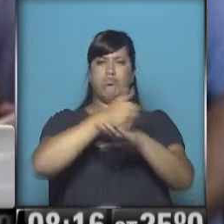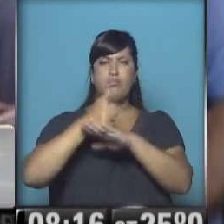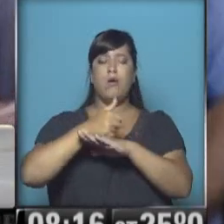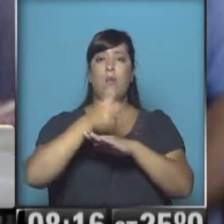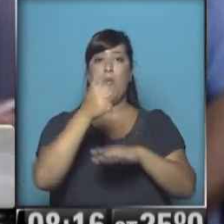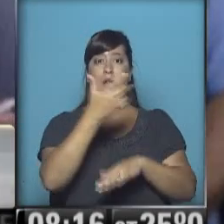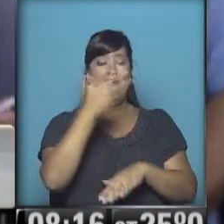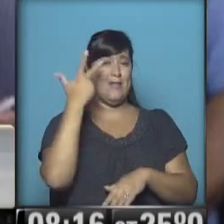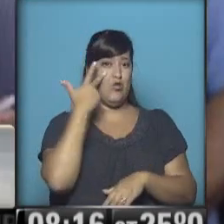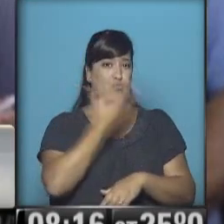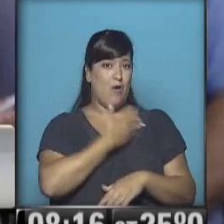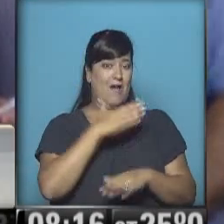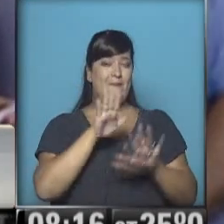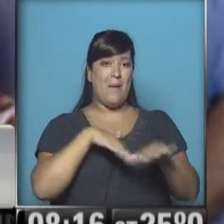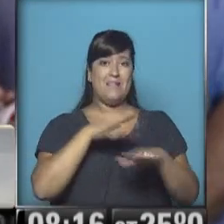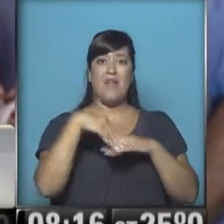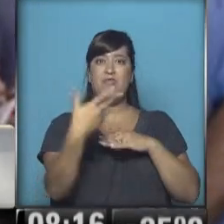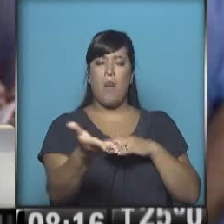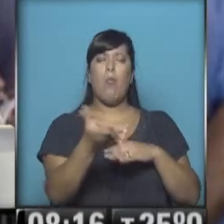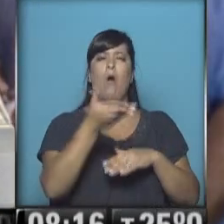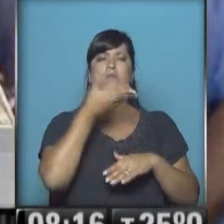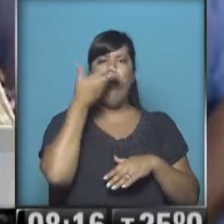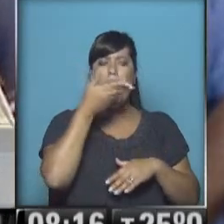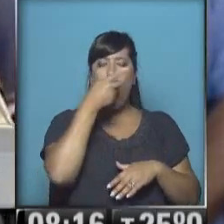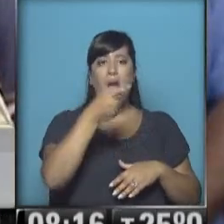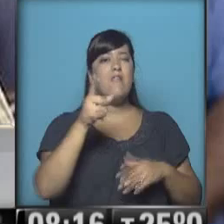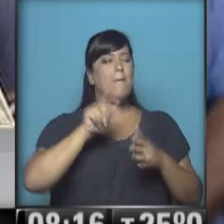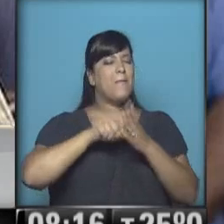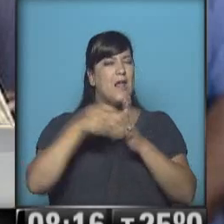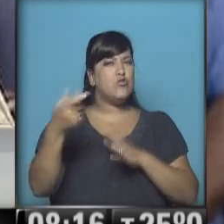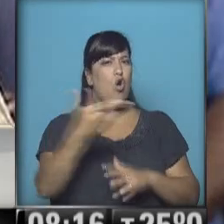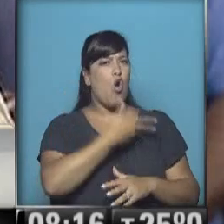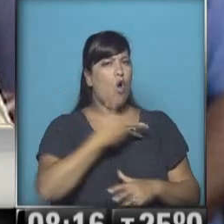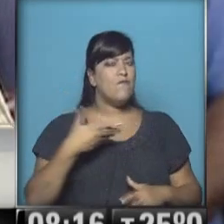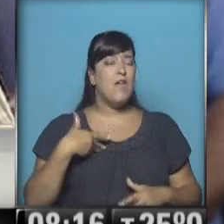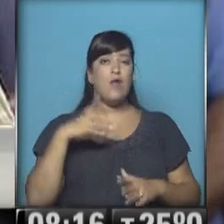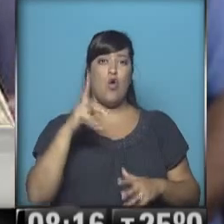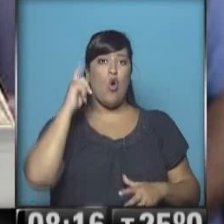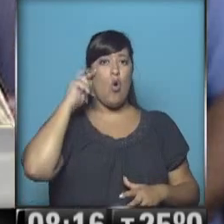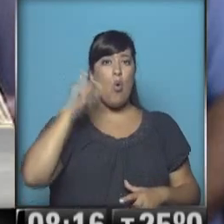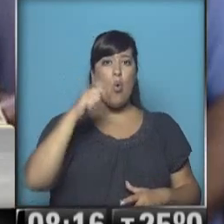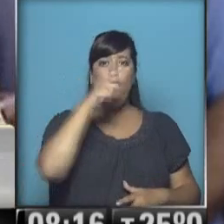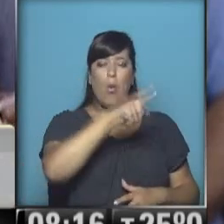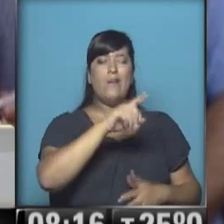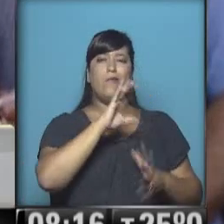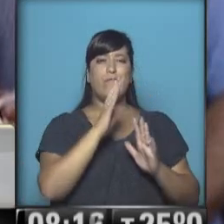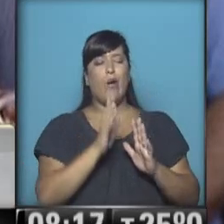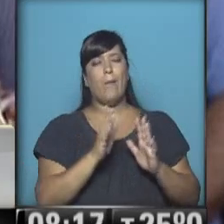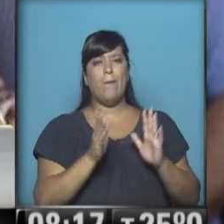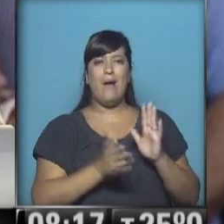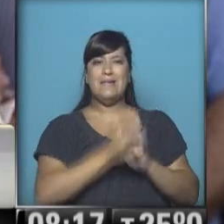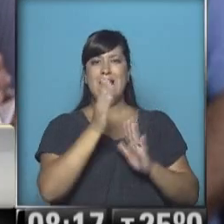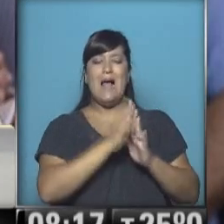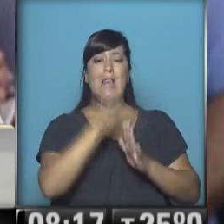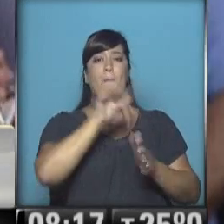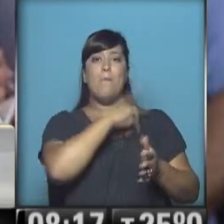18F tiene que ver con alguna presión que esté sintiendo el gobierno acerca de que los magistrados estén saliendo de lo que es la órbita